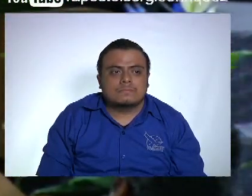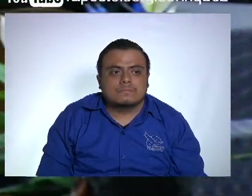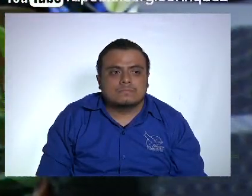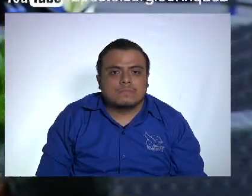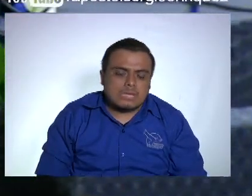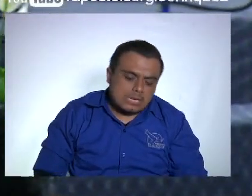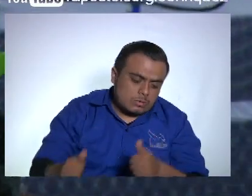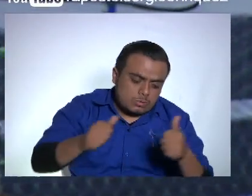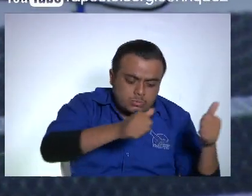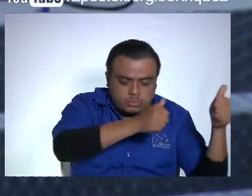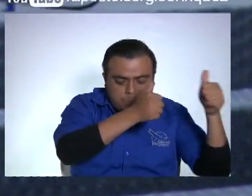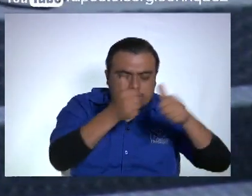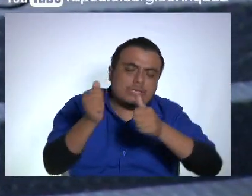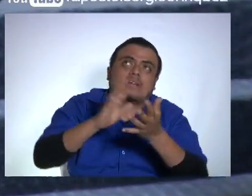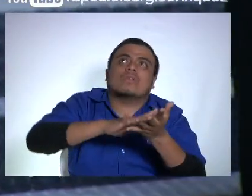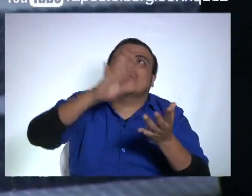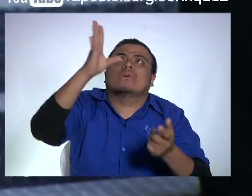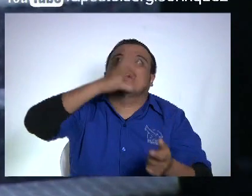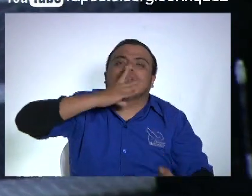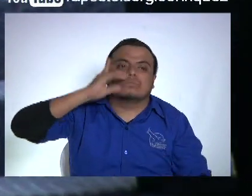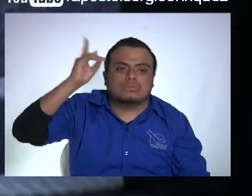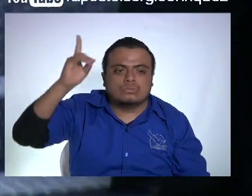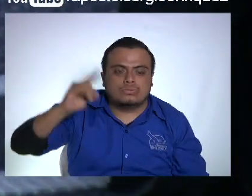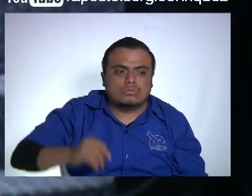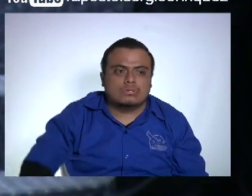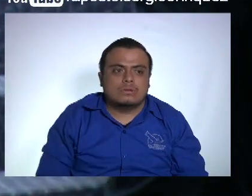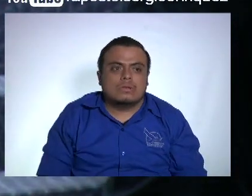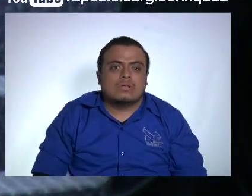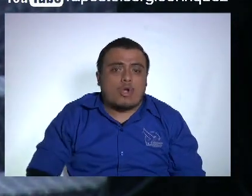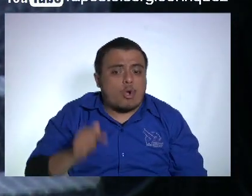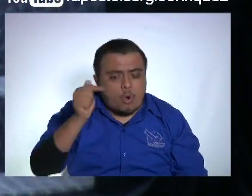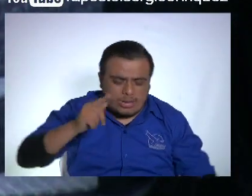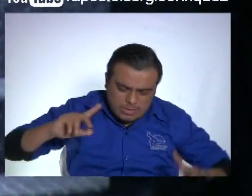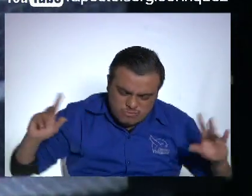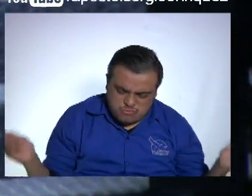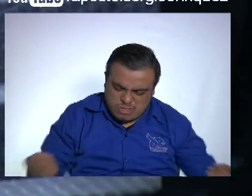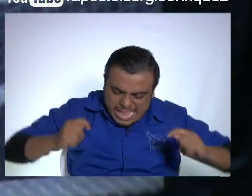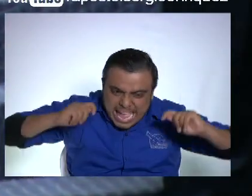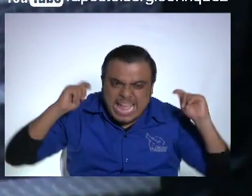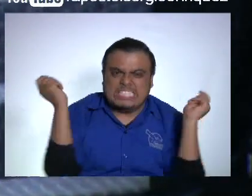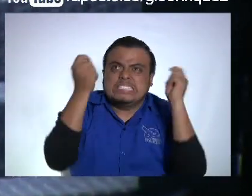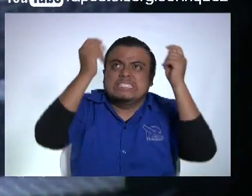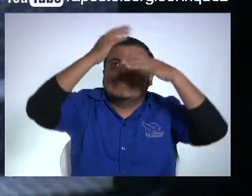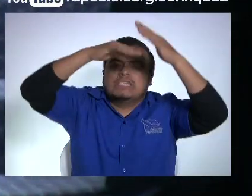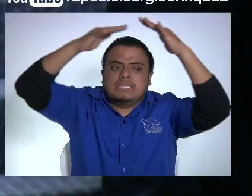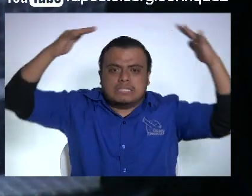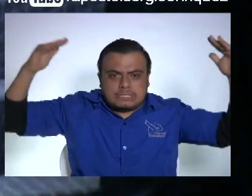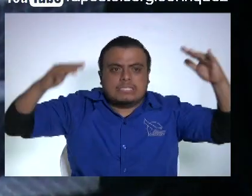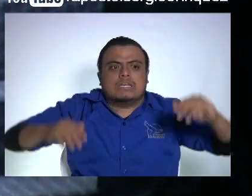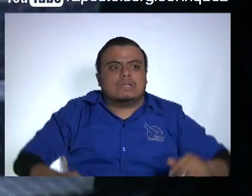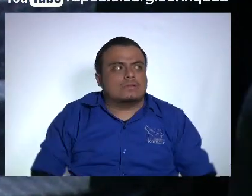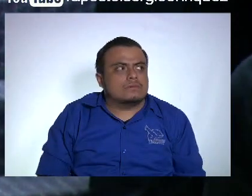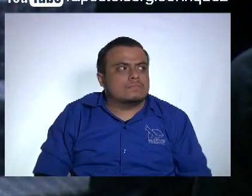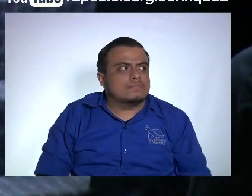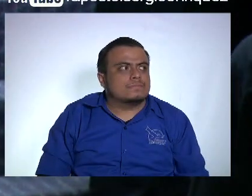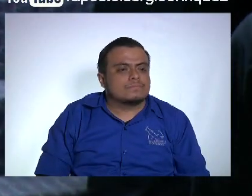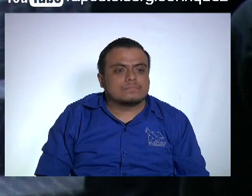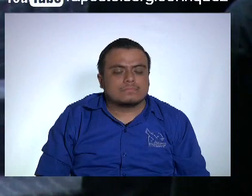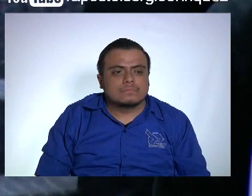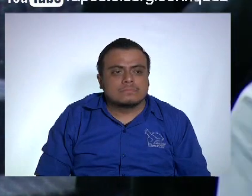Gloria a su nombre. Hay fiesta en los cielos. Hay fiesta en los